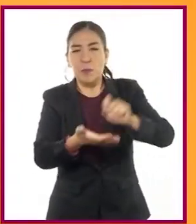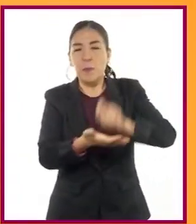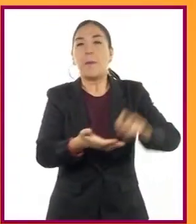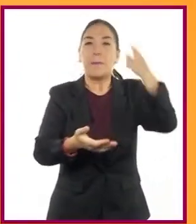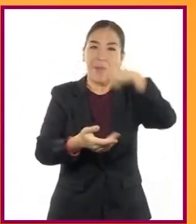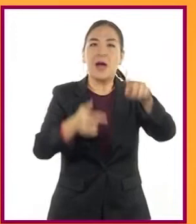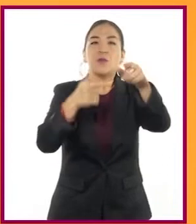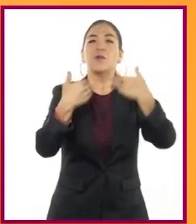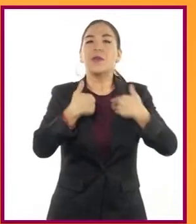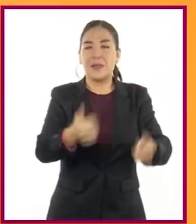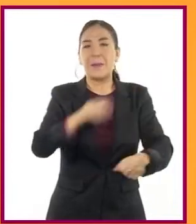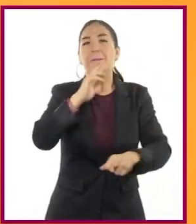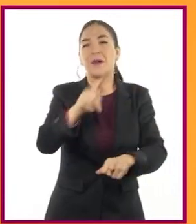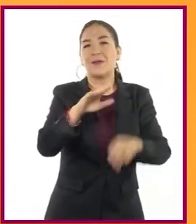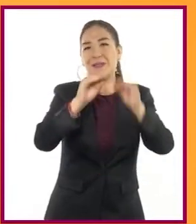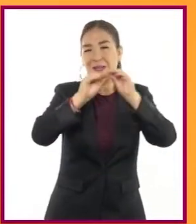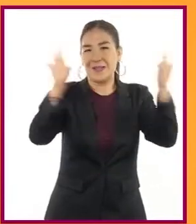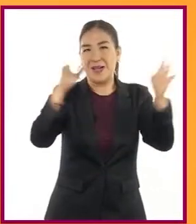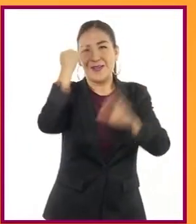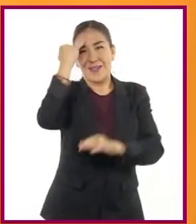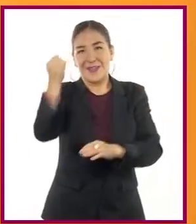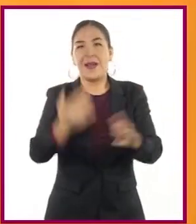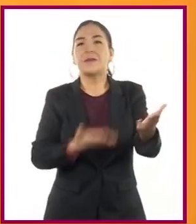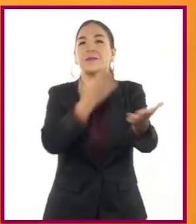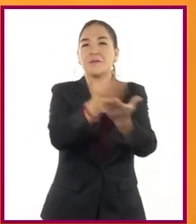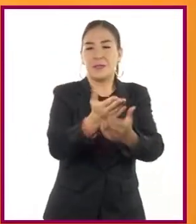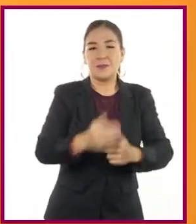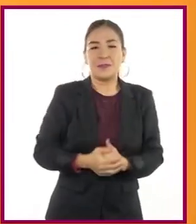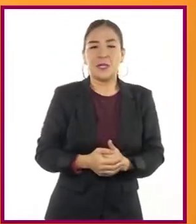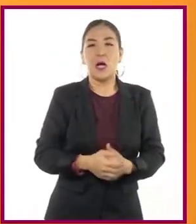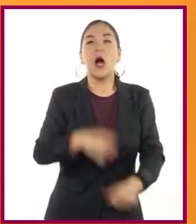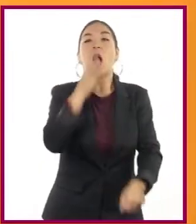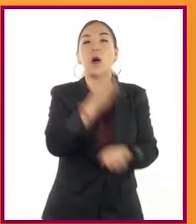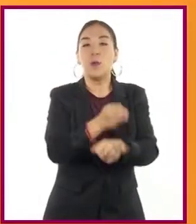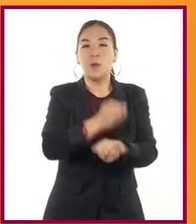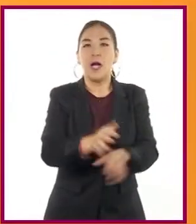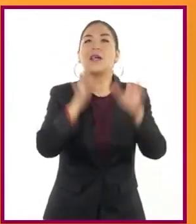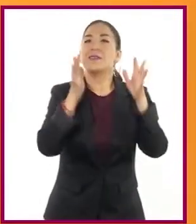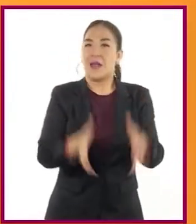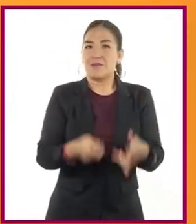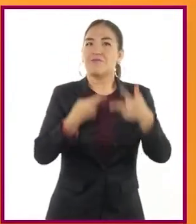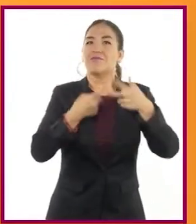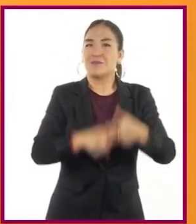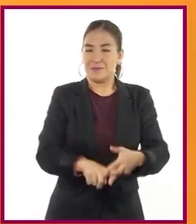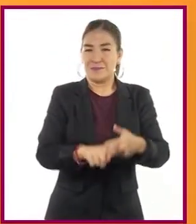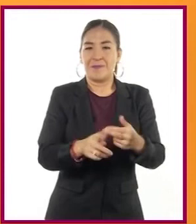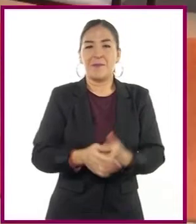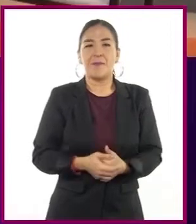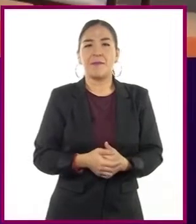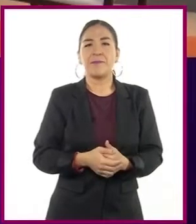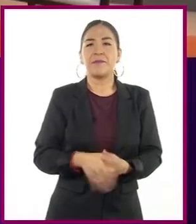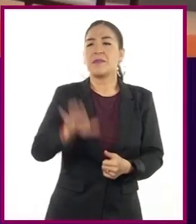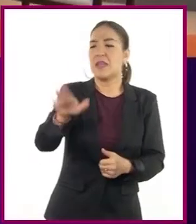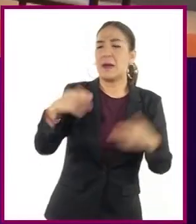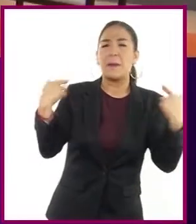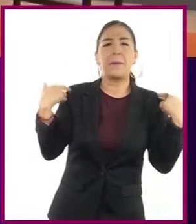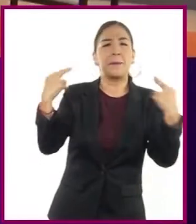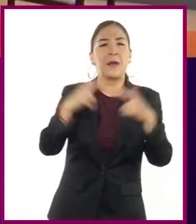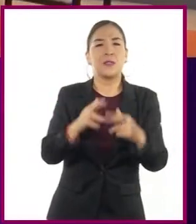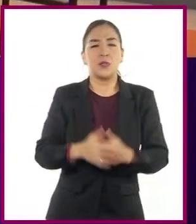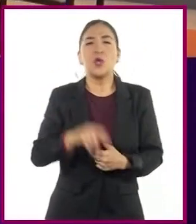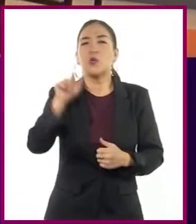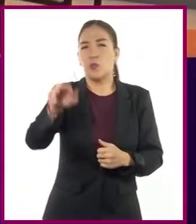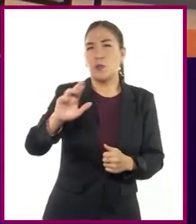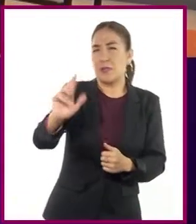comprender mejor las ideas planteadas. Ahora vamos a comenzar. José Carlos, ¿recuerdas que